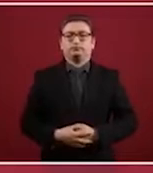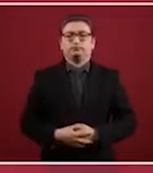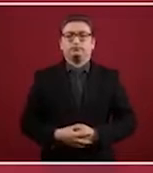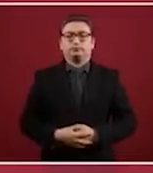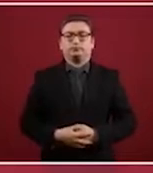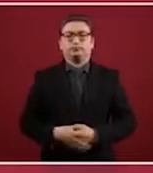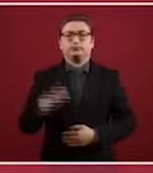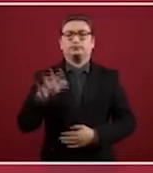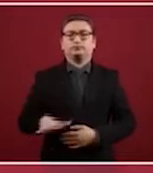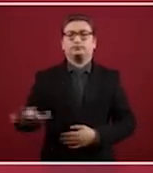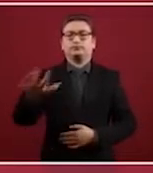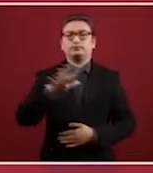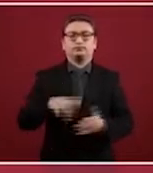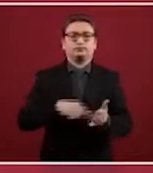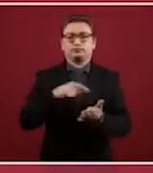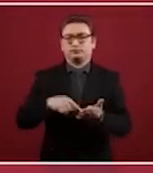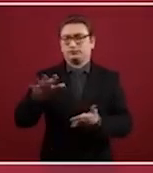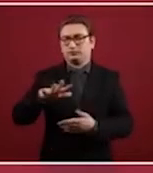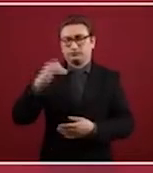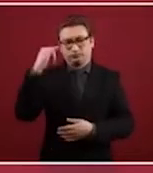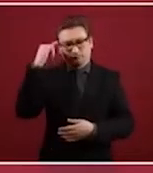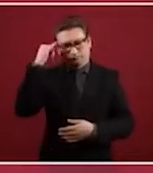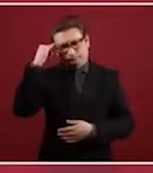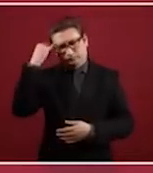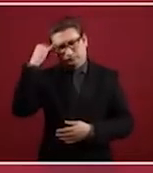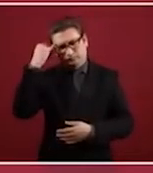a la zona indígena,